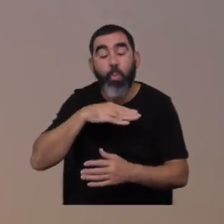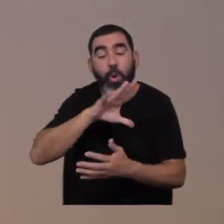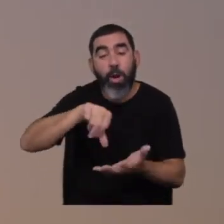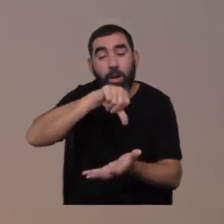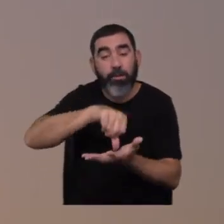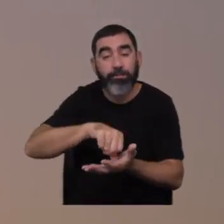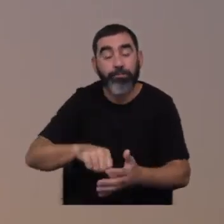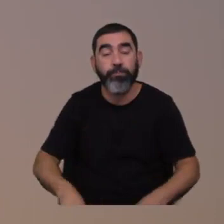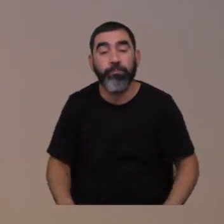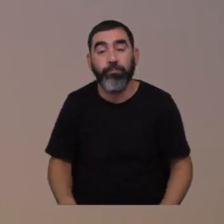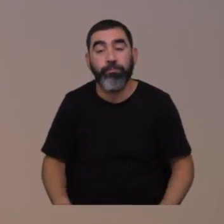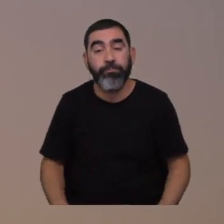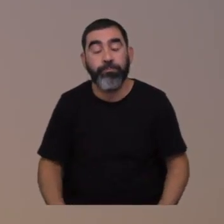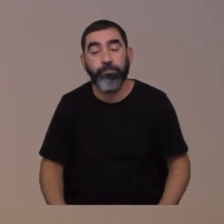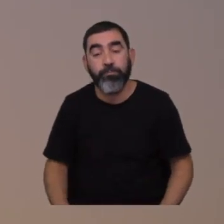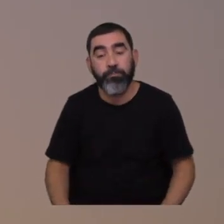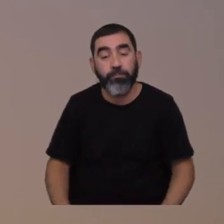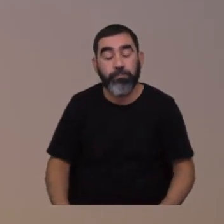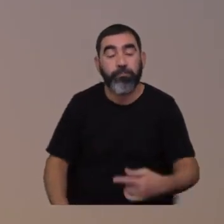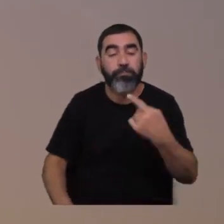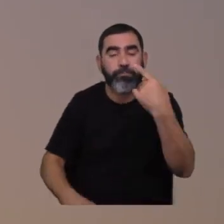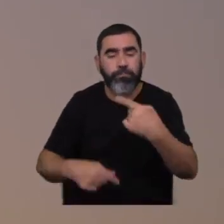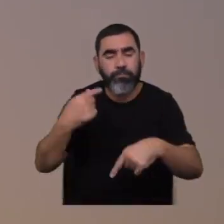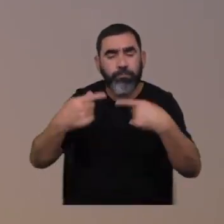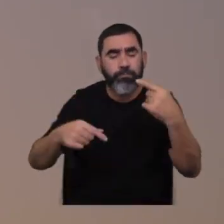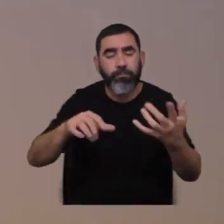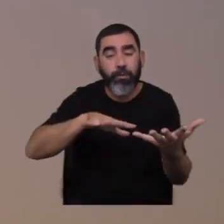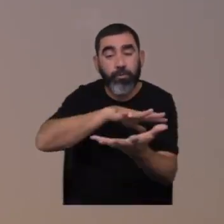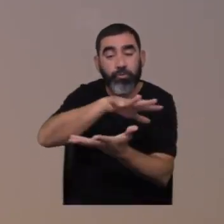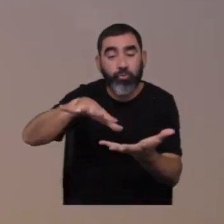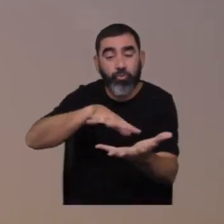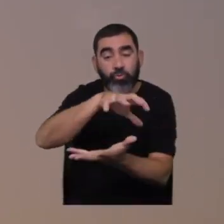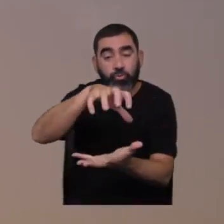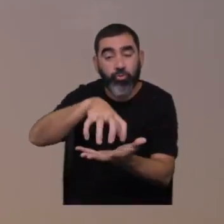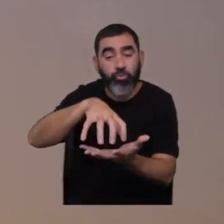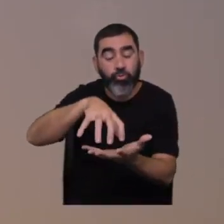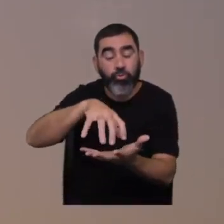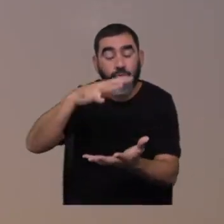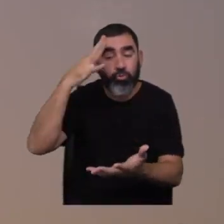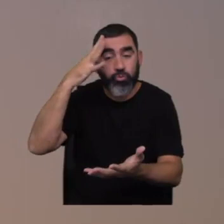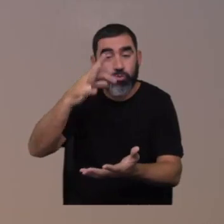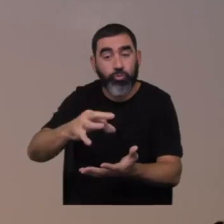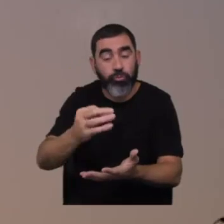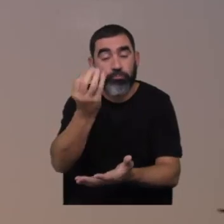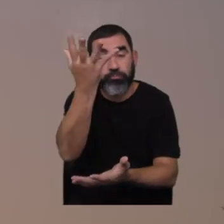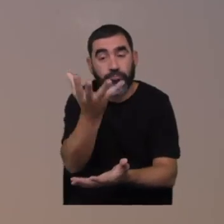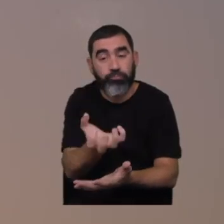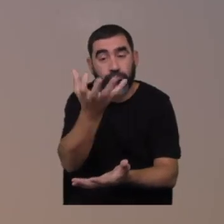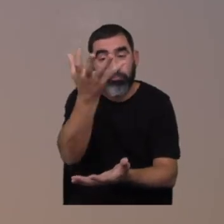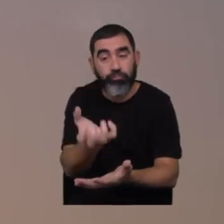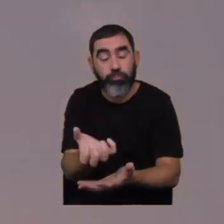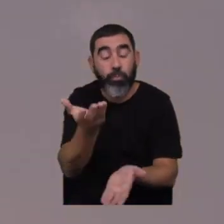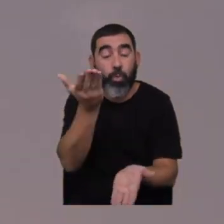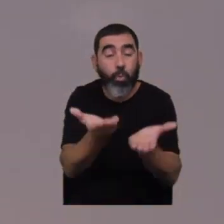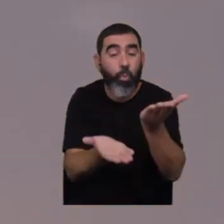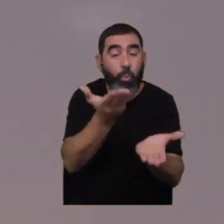Lo que hicimos allí fue instalar en distintas zonas del poblado grabadores y